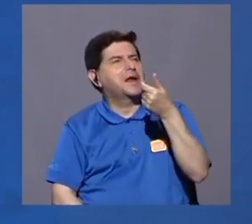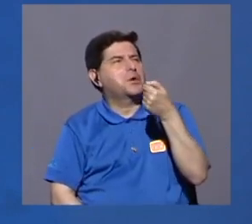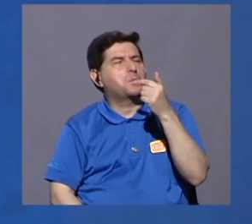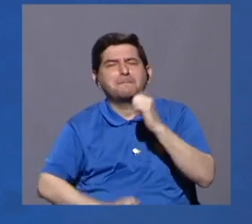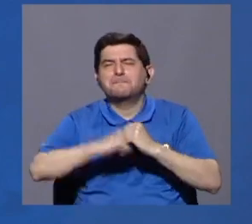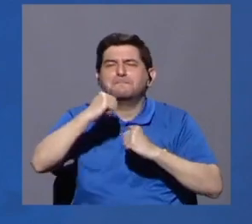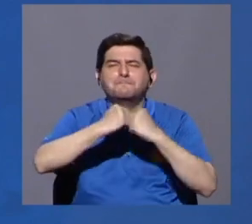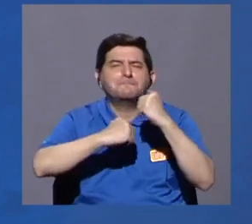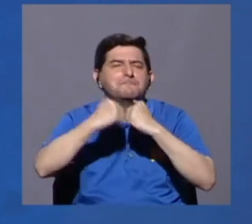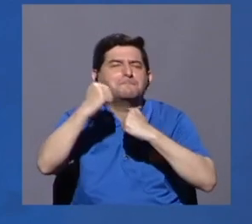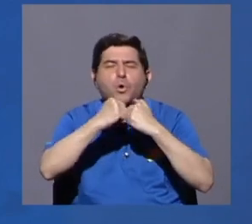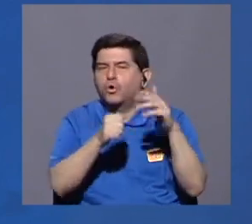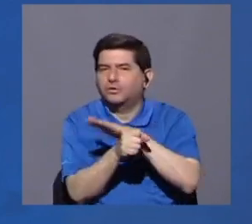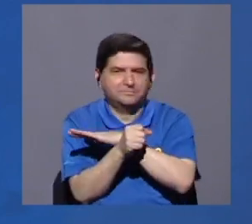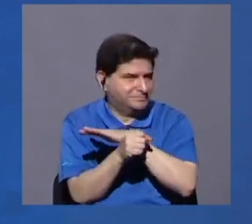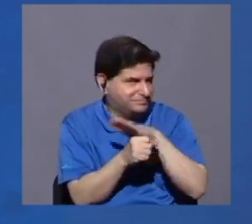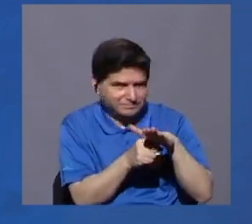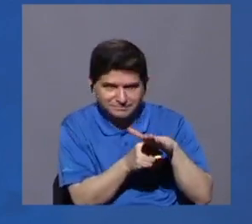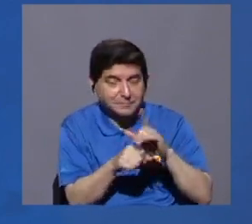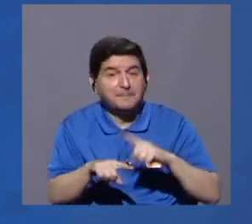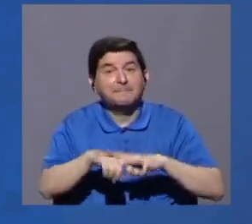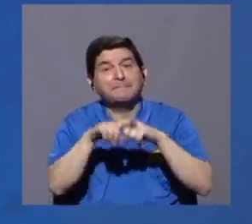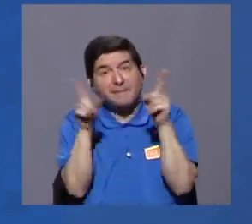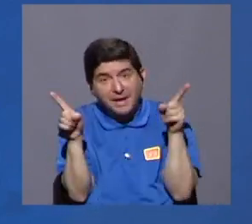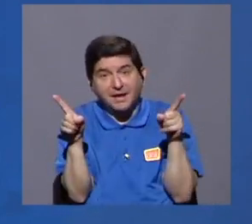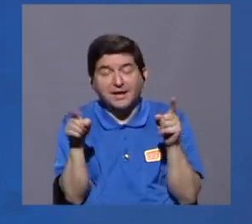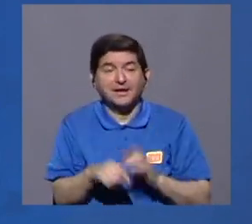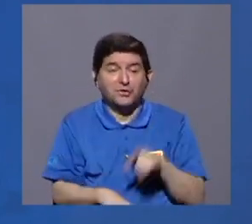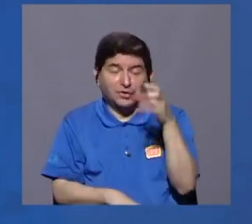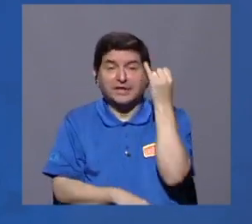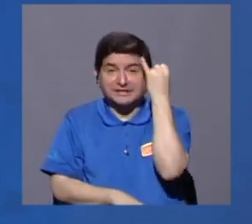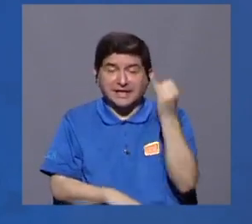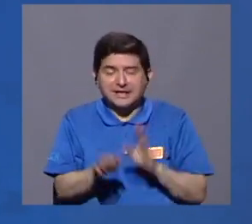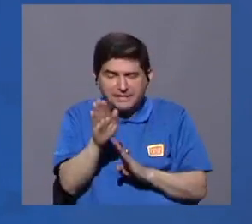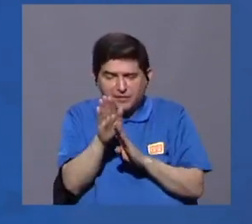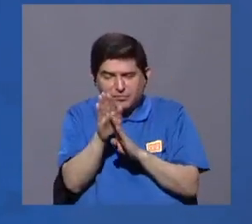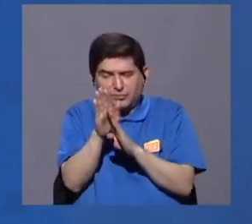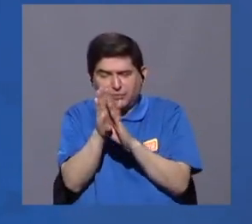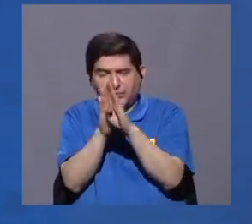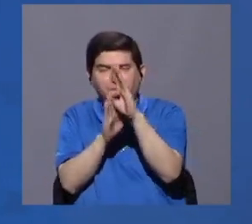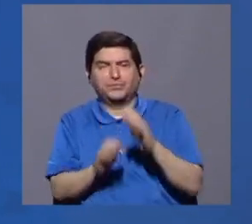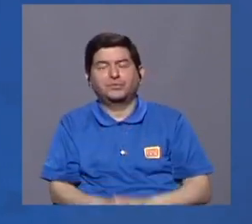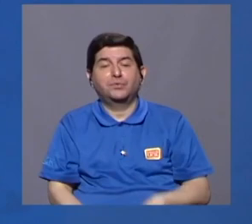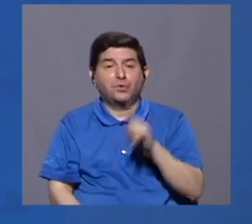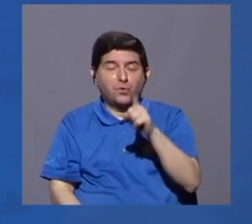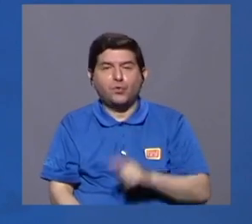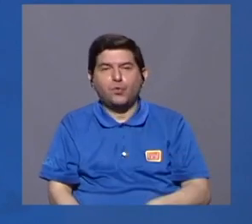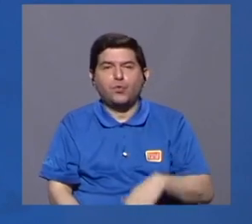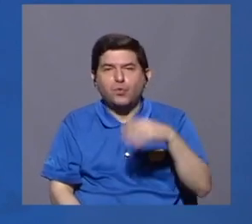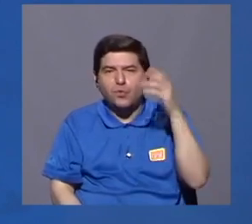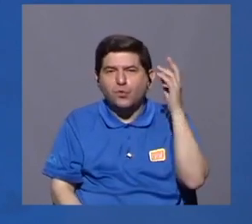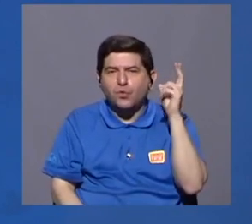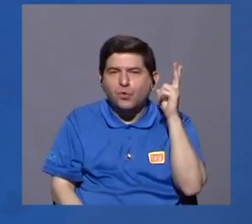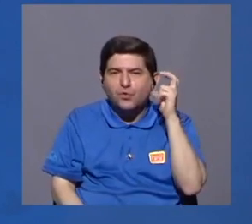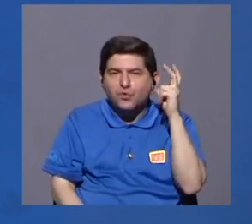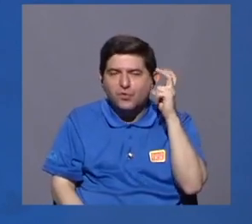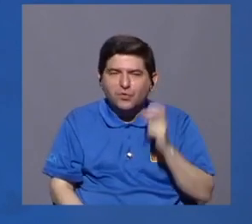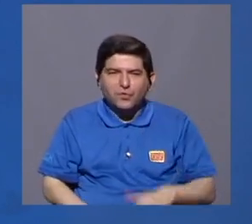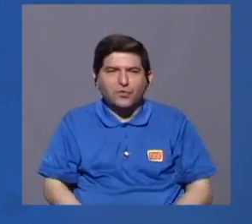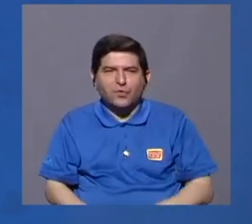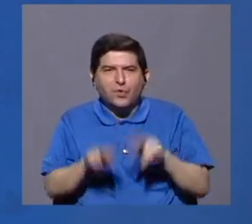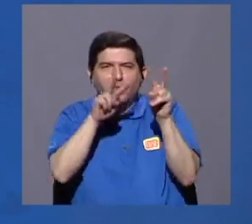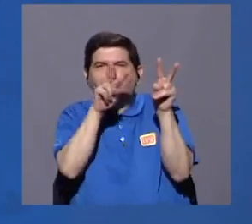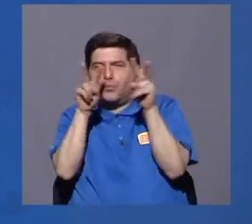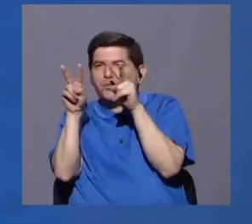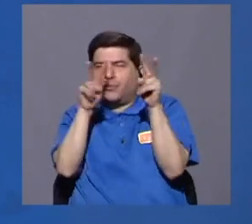infraestructura no completa pero pues esa es la idea y lo desarrollando un radio observatorio es como ese conjunto de